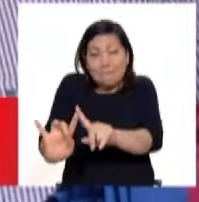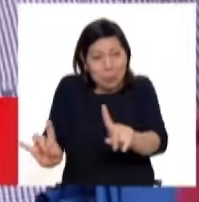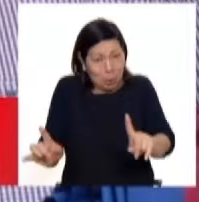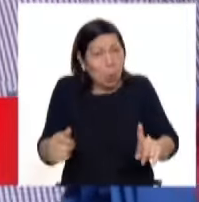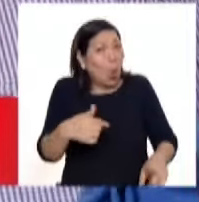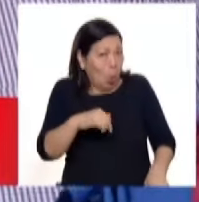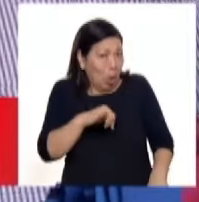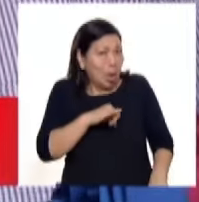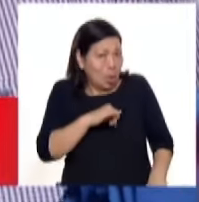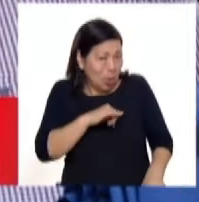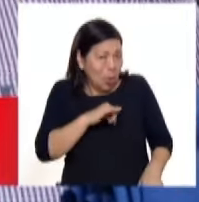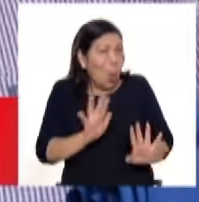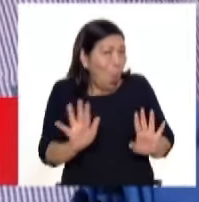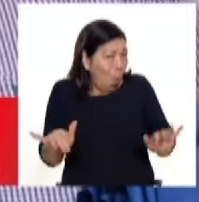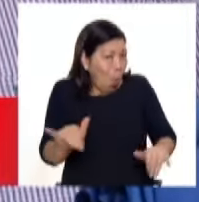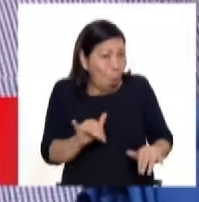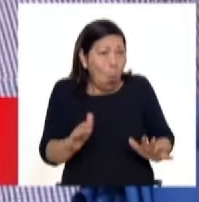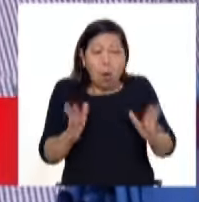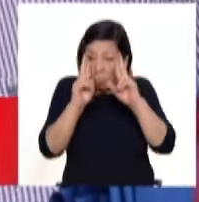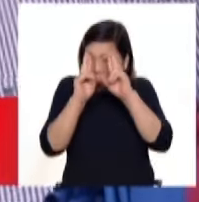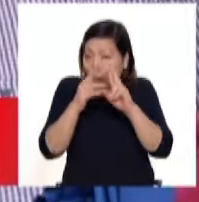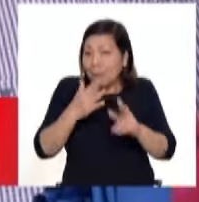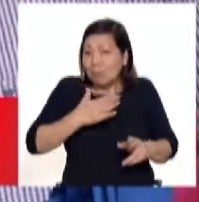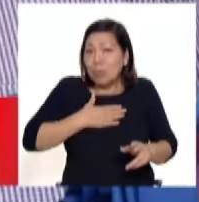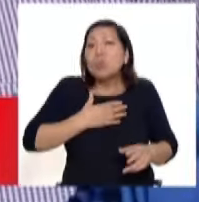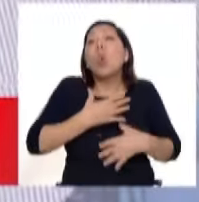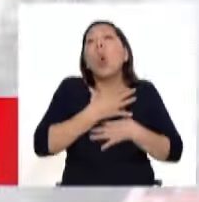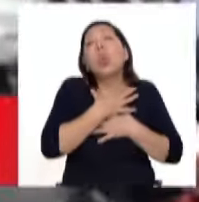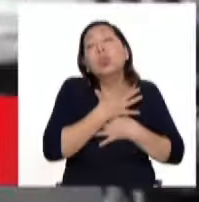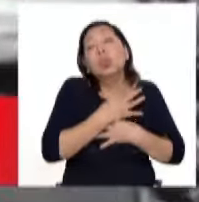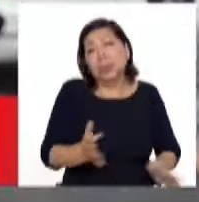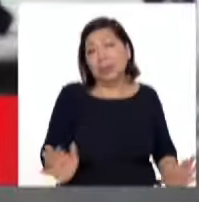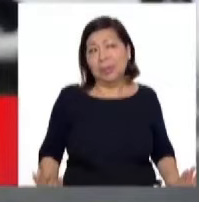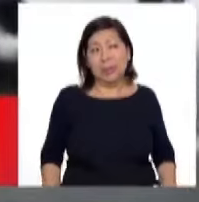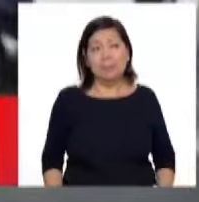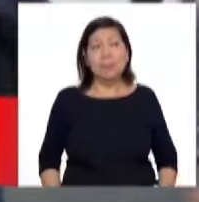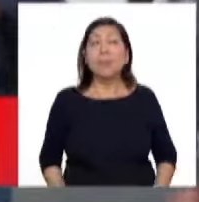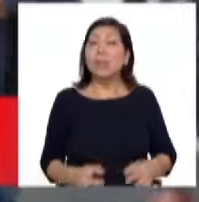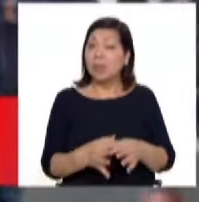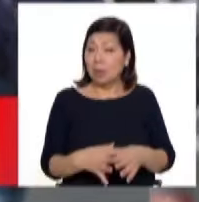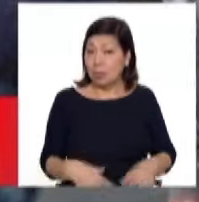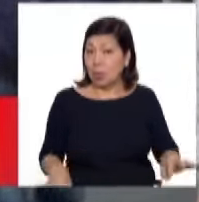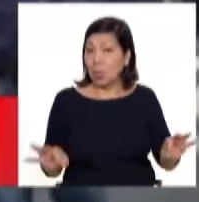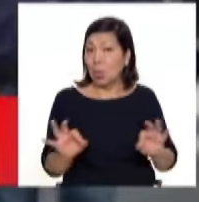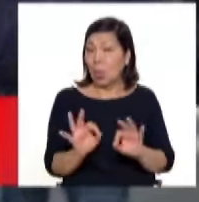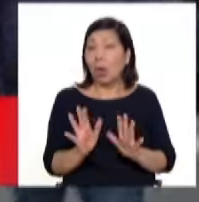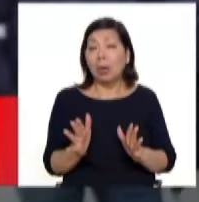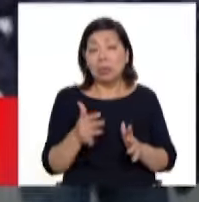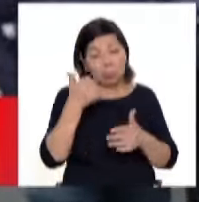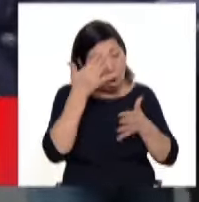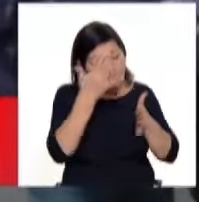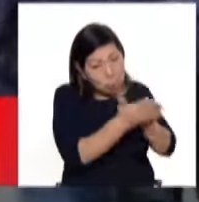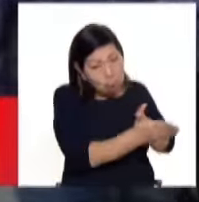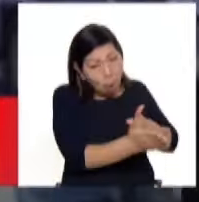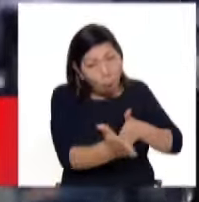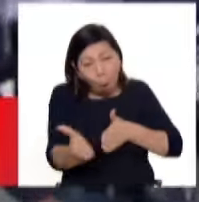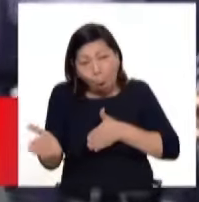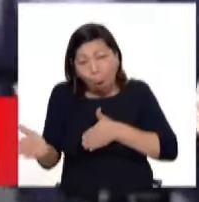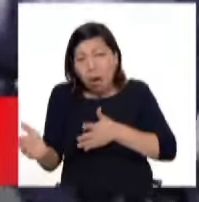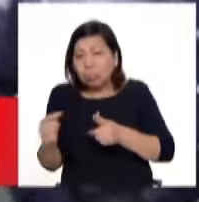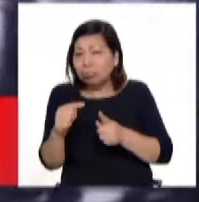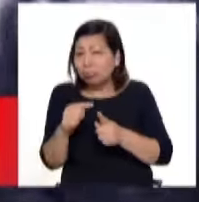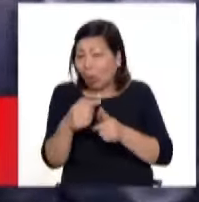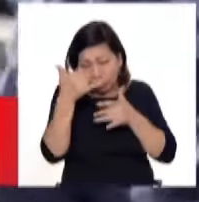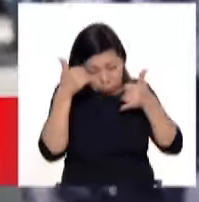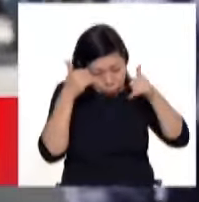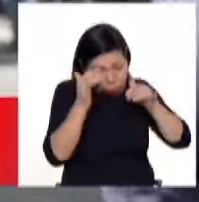también de la misma manera pues pedimos que se respete nuestra afición. Bueno, la importancia de la cultura taurina en primer lugar es el toro. El